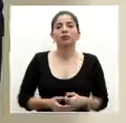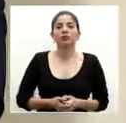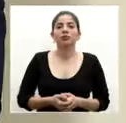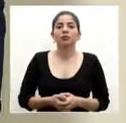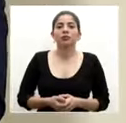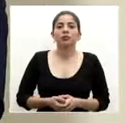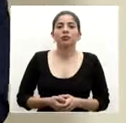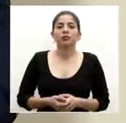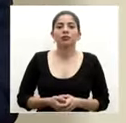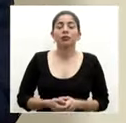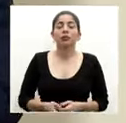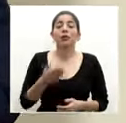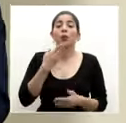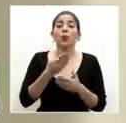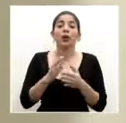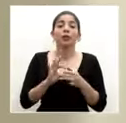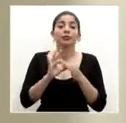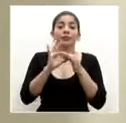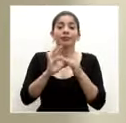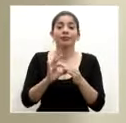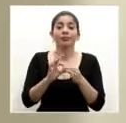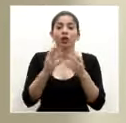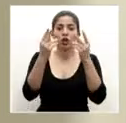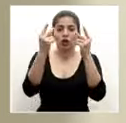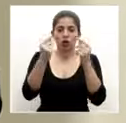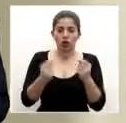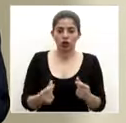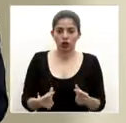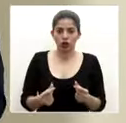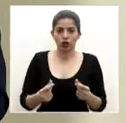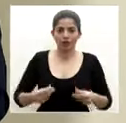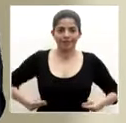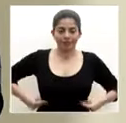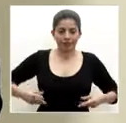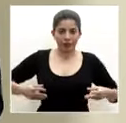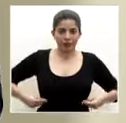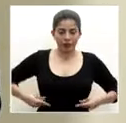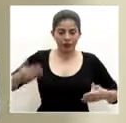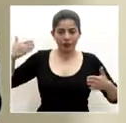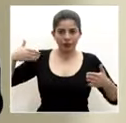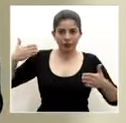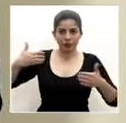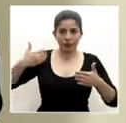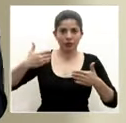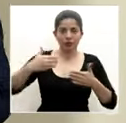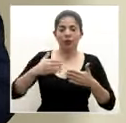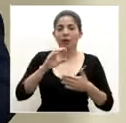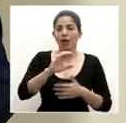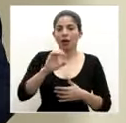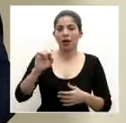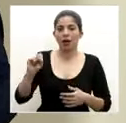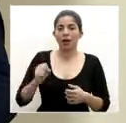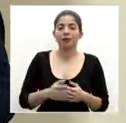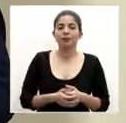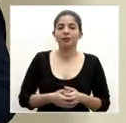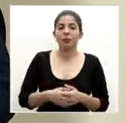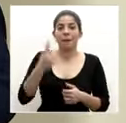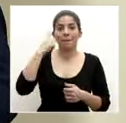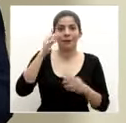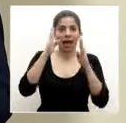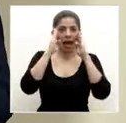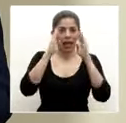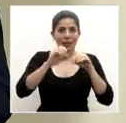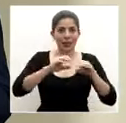Bueno, con respecto a los costos que ha incurrido la Caja en la atención de